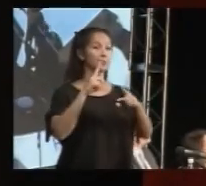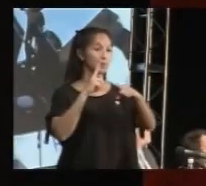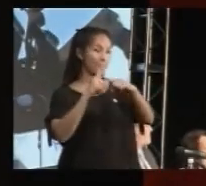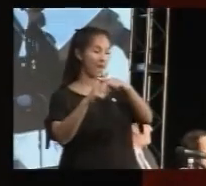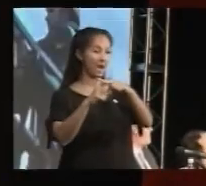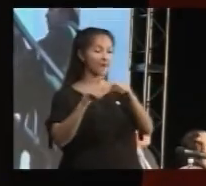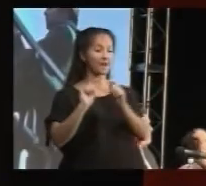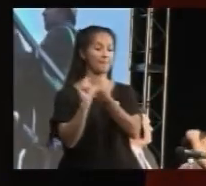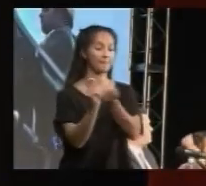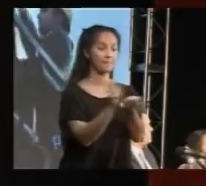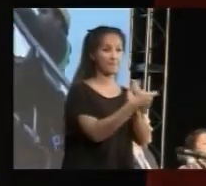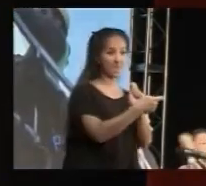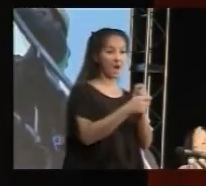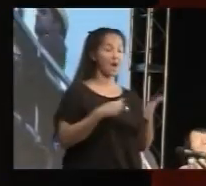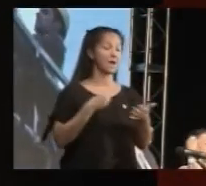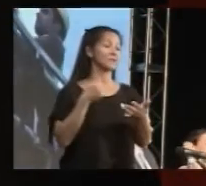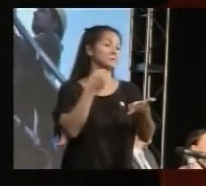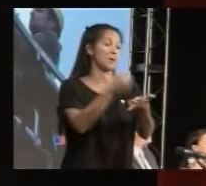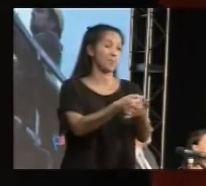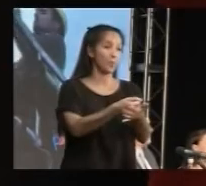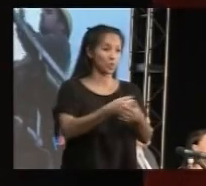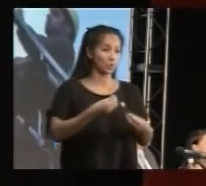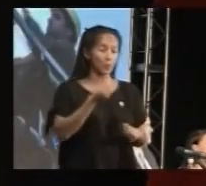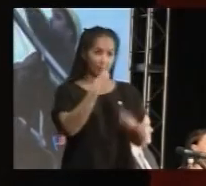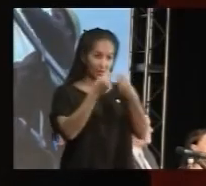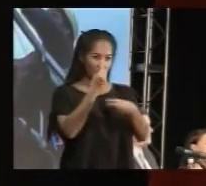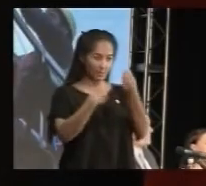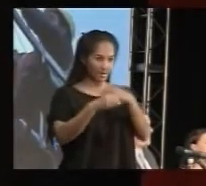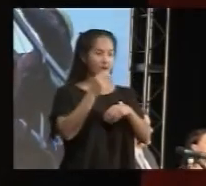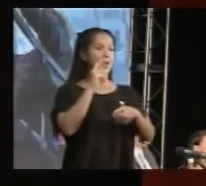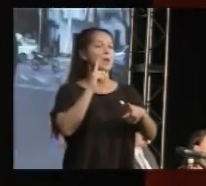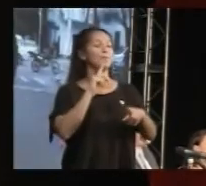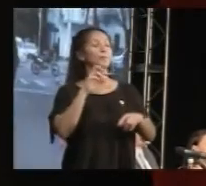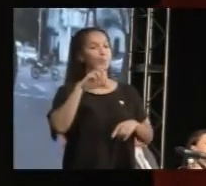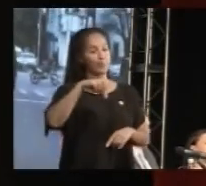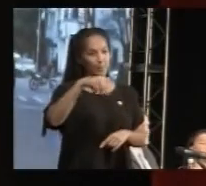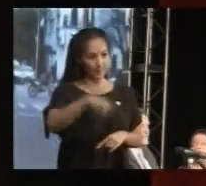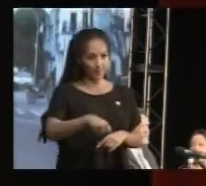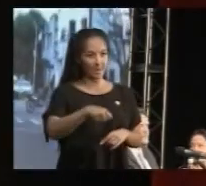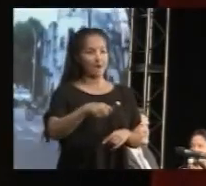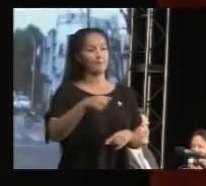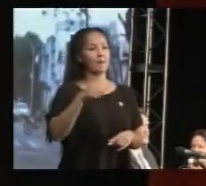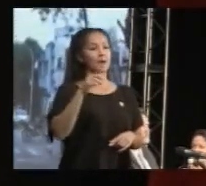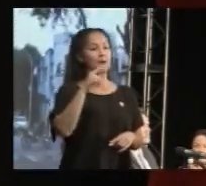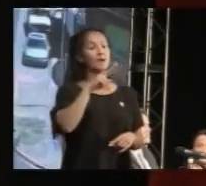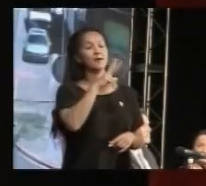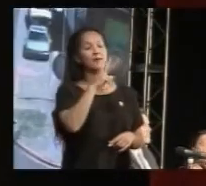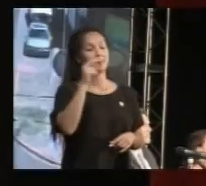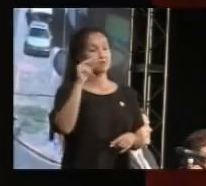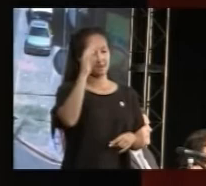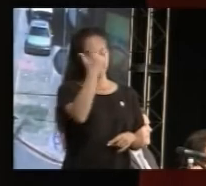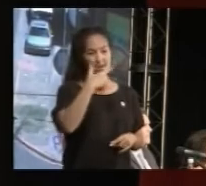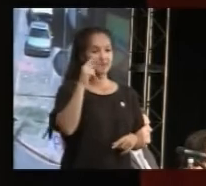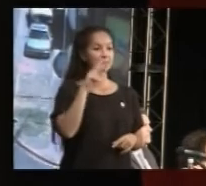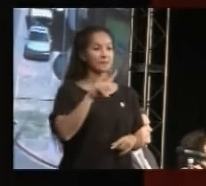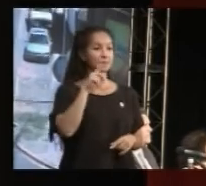Planificación Familiar, Apoyo Nutricional, Programa Provincial HIV, Programa Prevención Cáncer de Útero. Hemos refaccionado